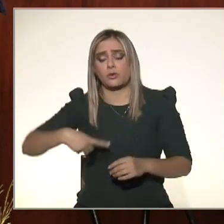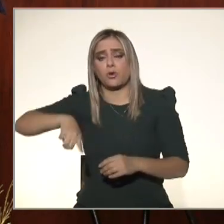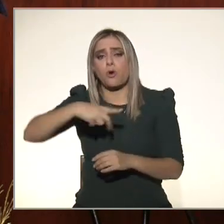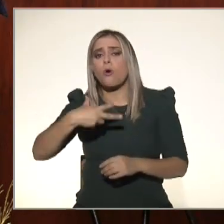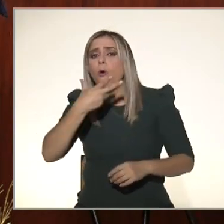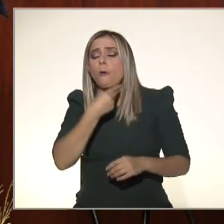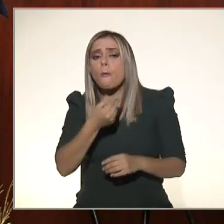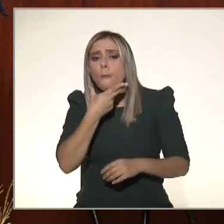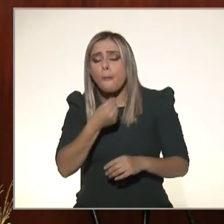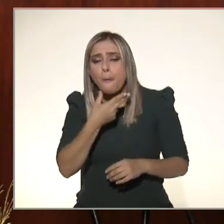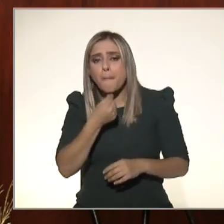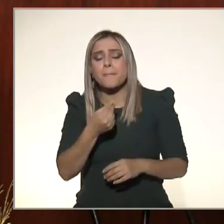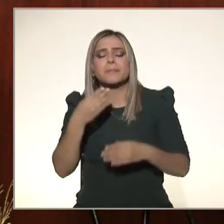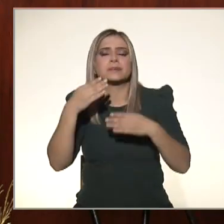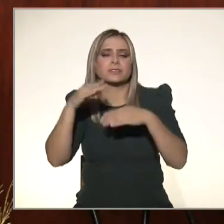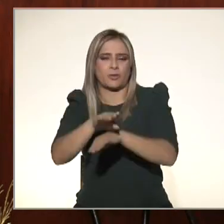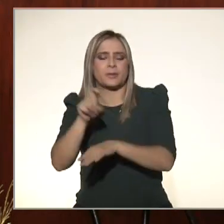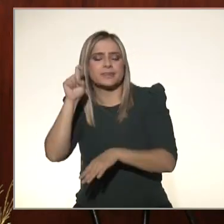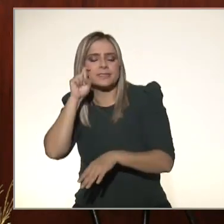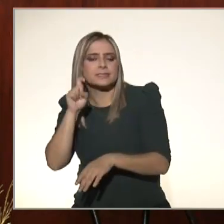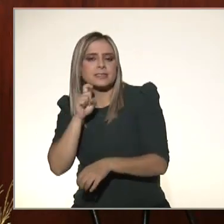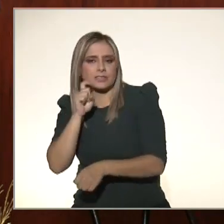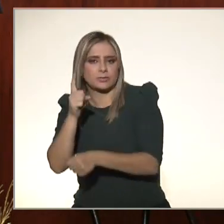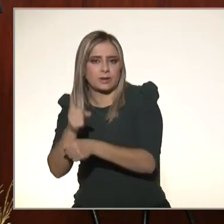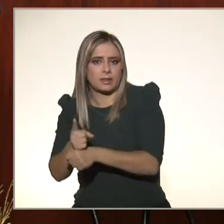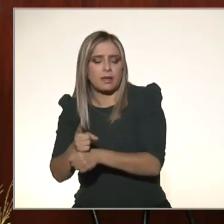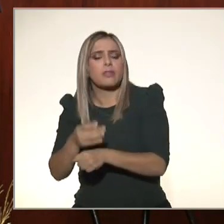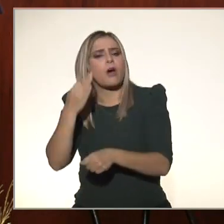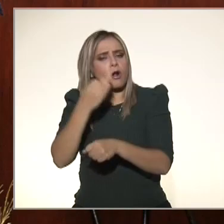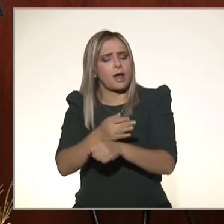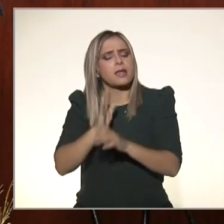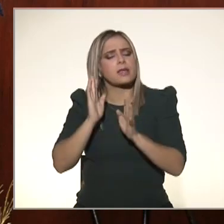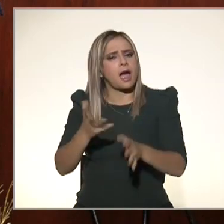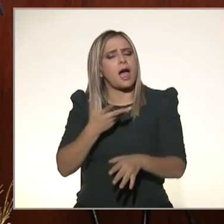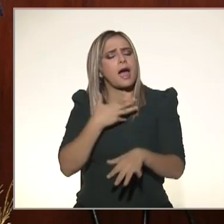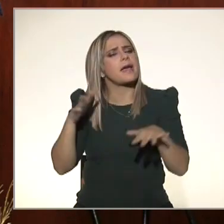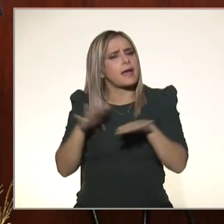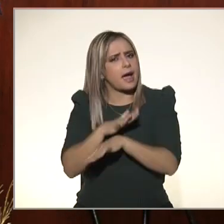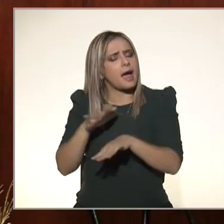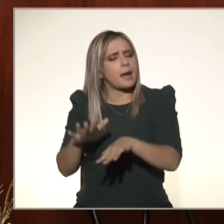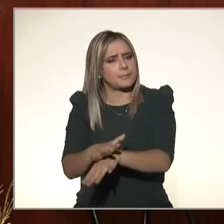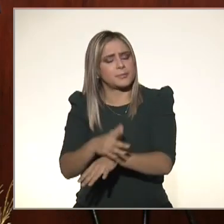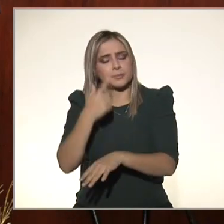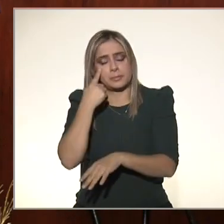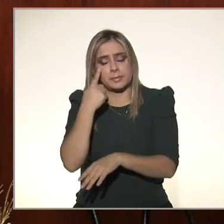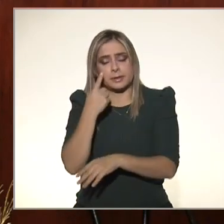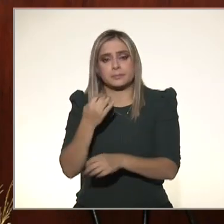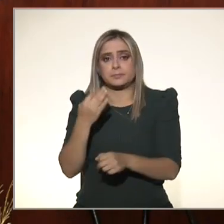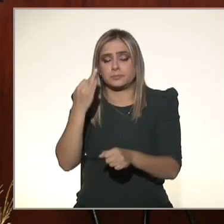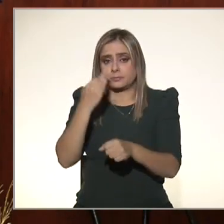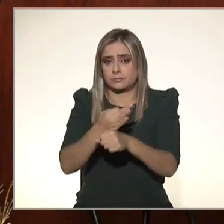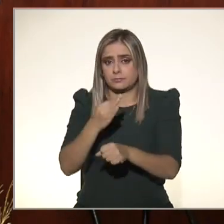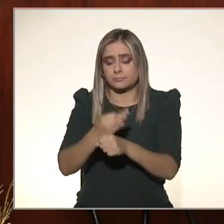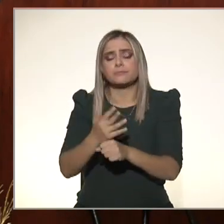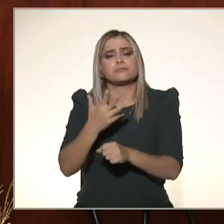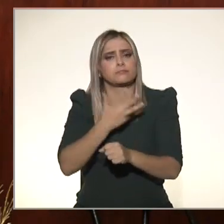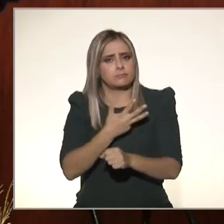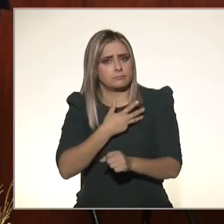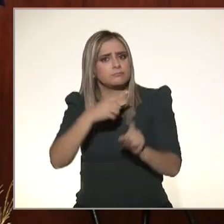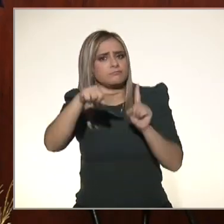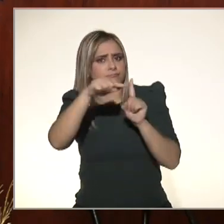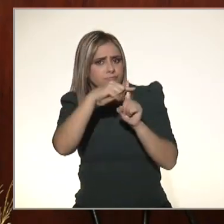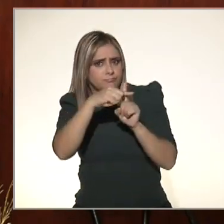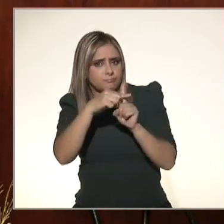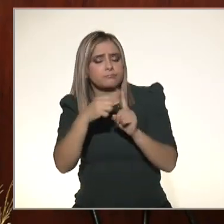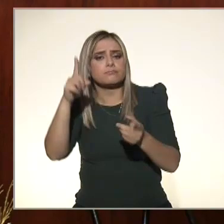esta situación de la sexualidad, creo que ha habido muchos cambios. Actualmente, de forma favorable, ahora ya en